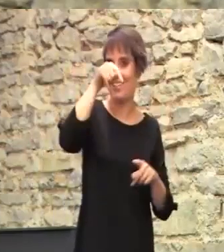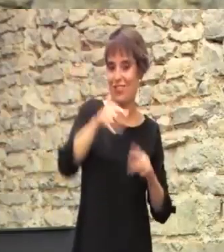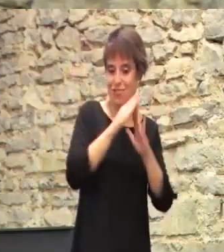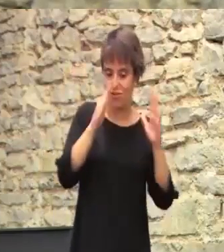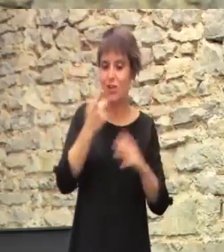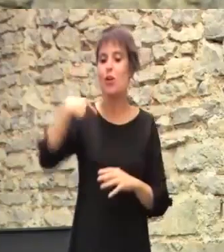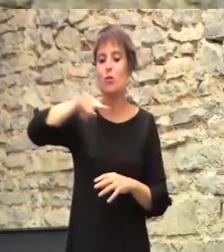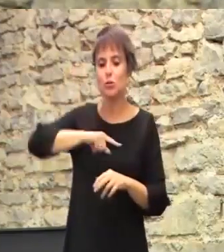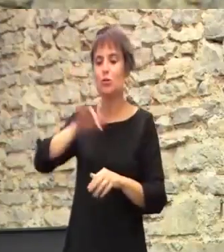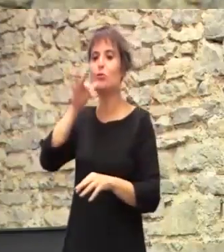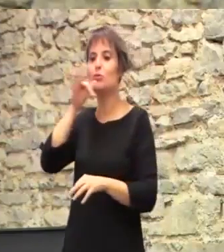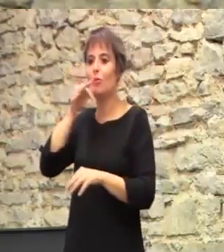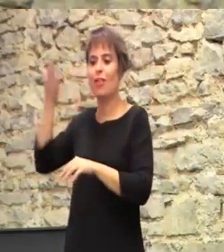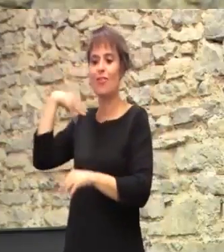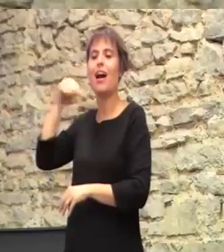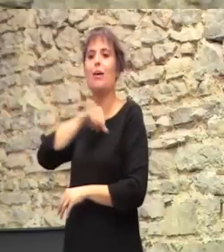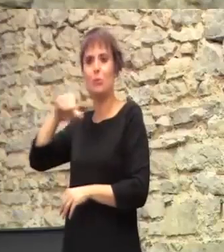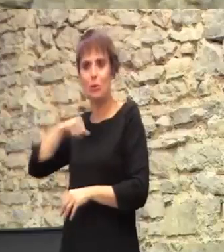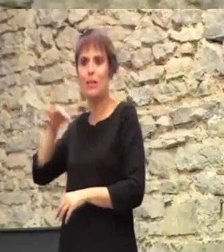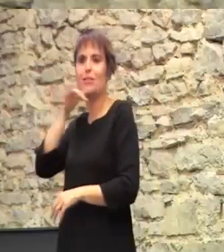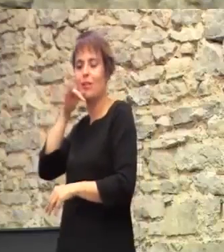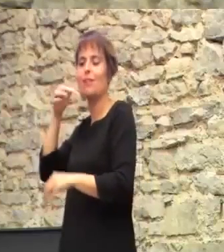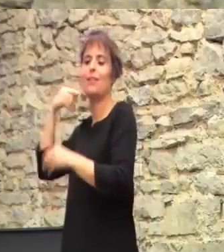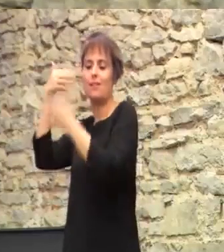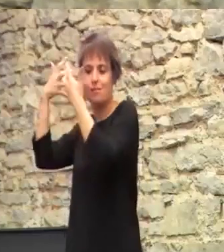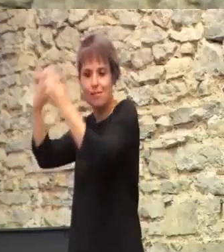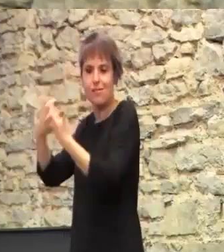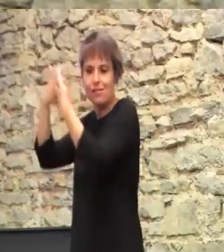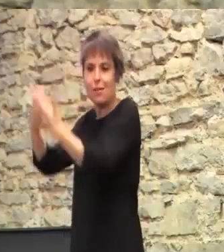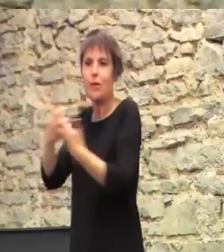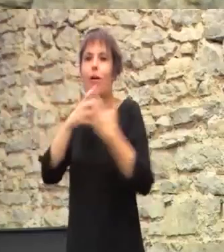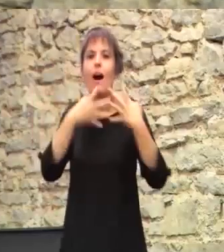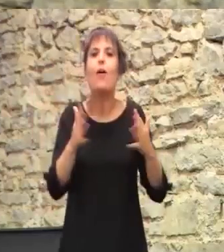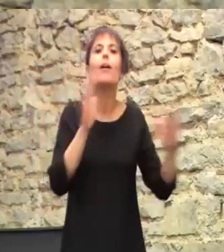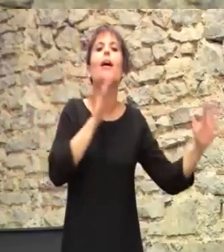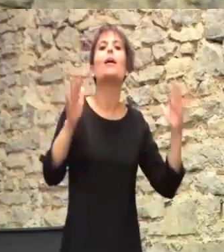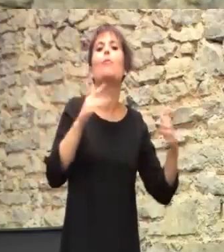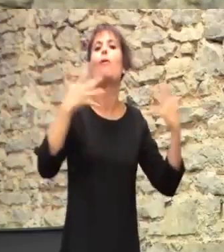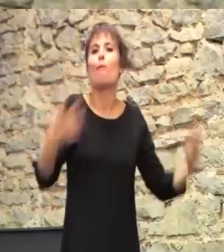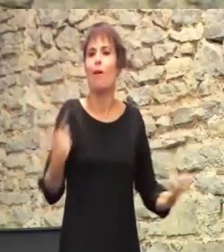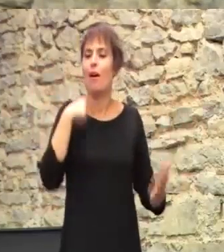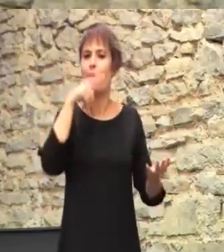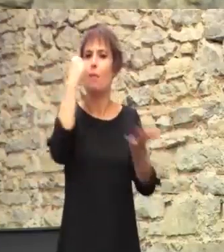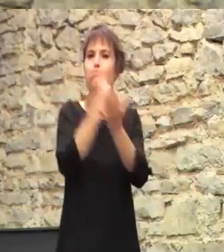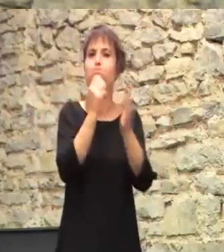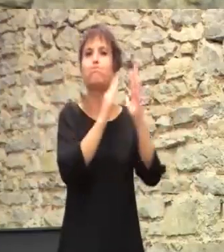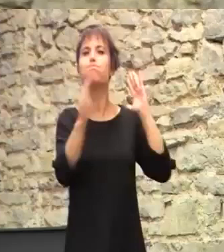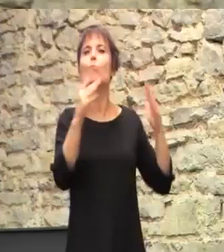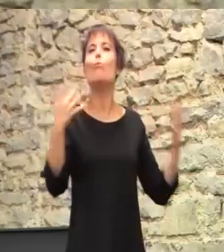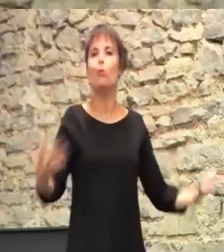seguimos todavía con la deuda de la autonomía pero qué pasó ahora que en qué momento podemos estar ahora